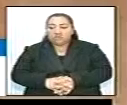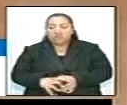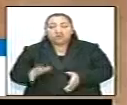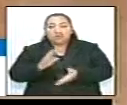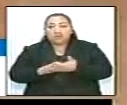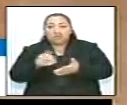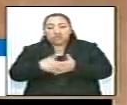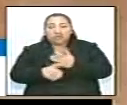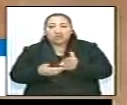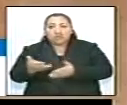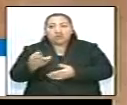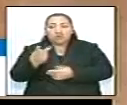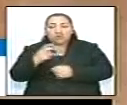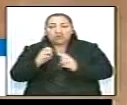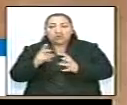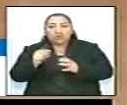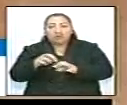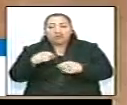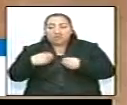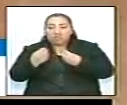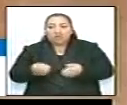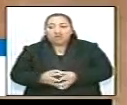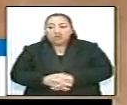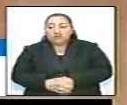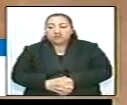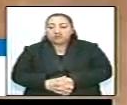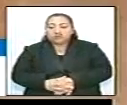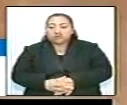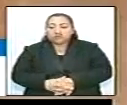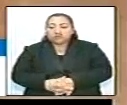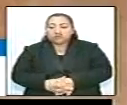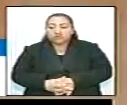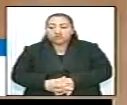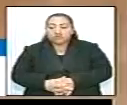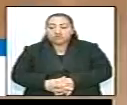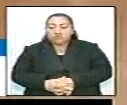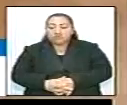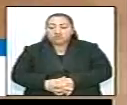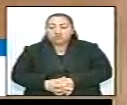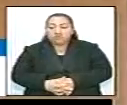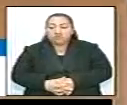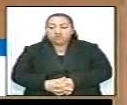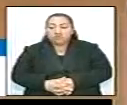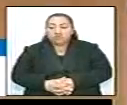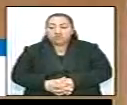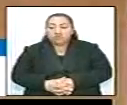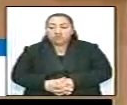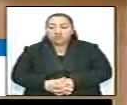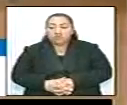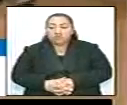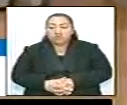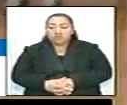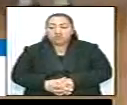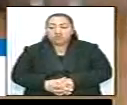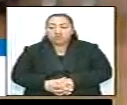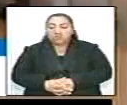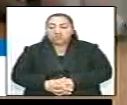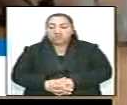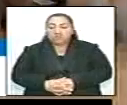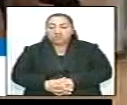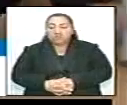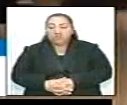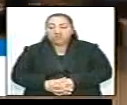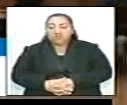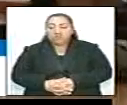los plenos estos dos días y en realidad lo vamos a poder mejorar en las semanas